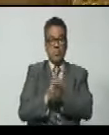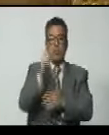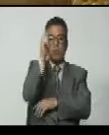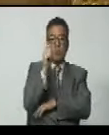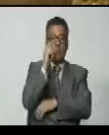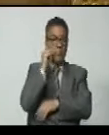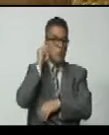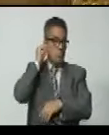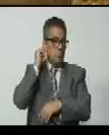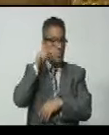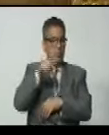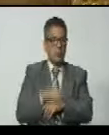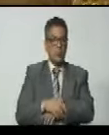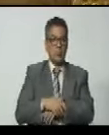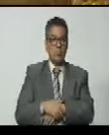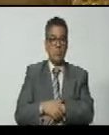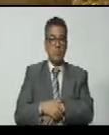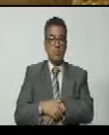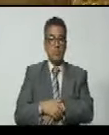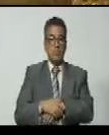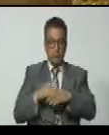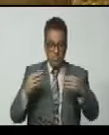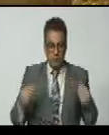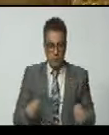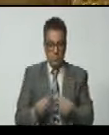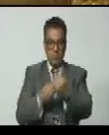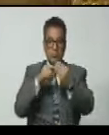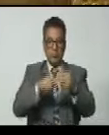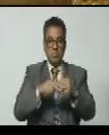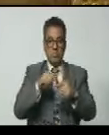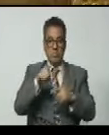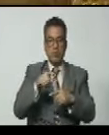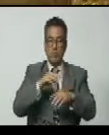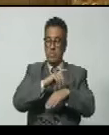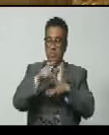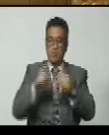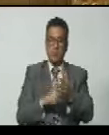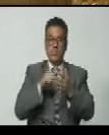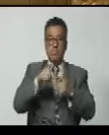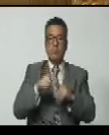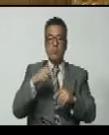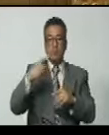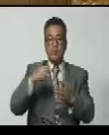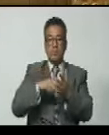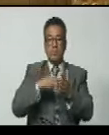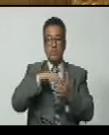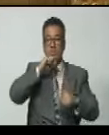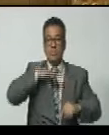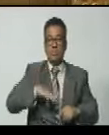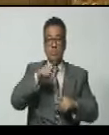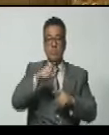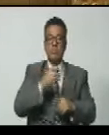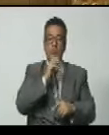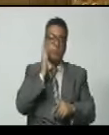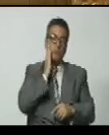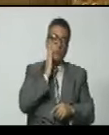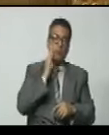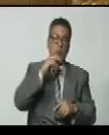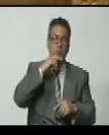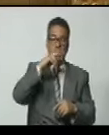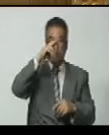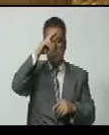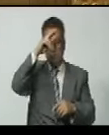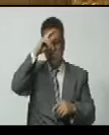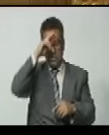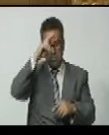diputados y diputadas para que nos acompañen en una unanimidad por la deuda histórica de sus madres, de sus esposas, de